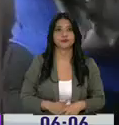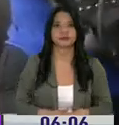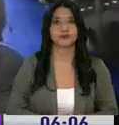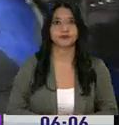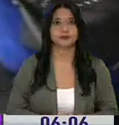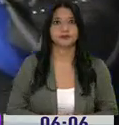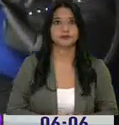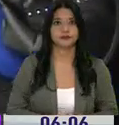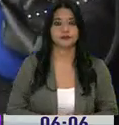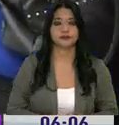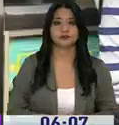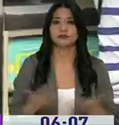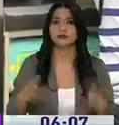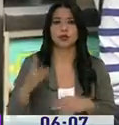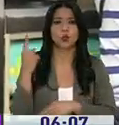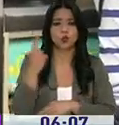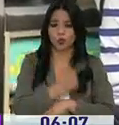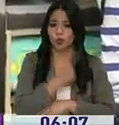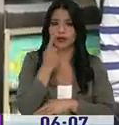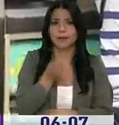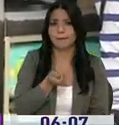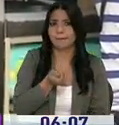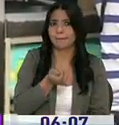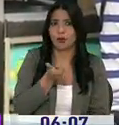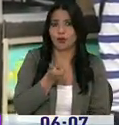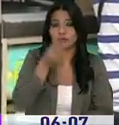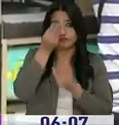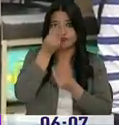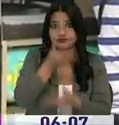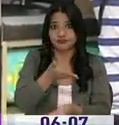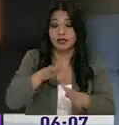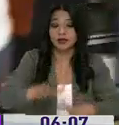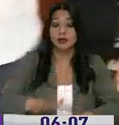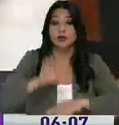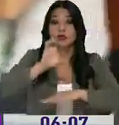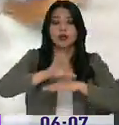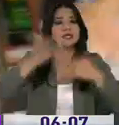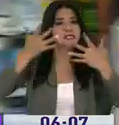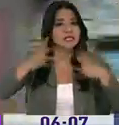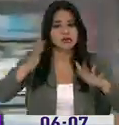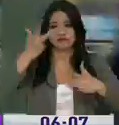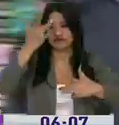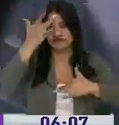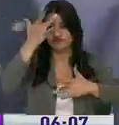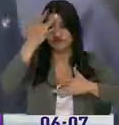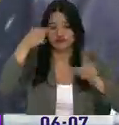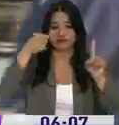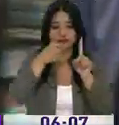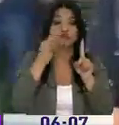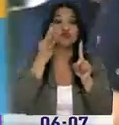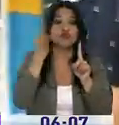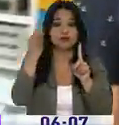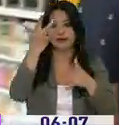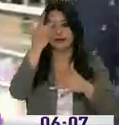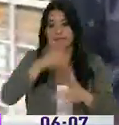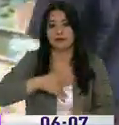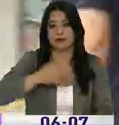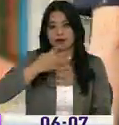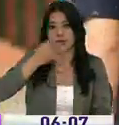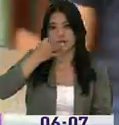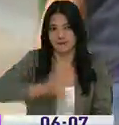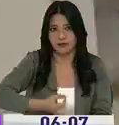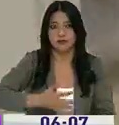Han pasado más de 24 horas desde que se conoció que Ecuador ya tiene confirmada la presencia de